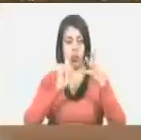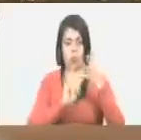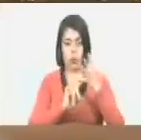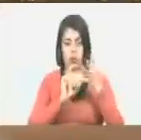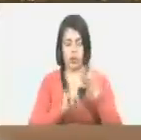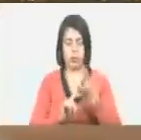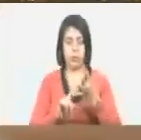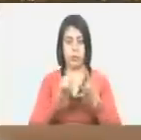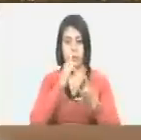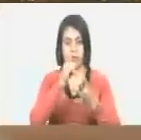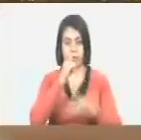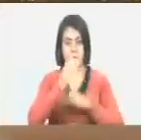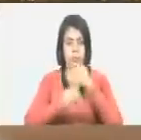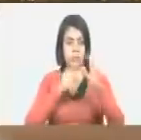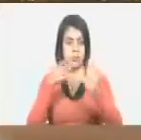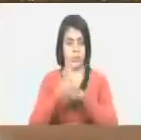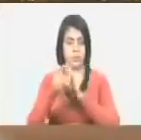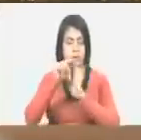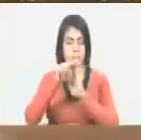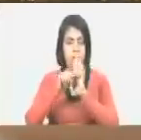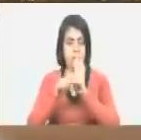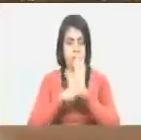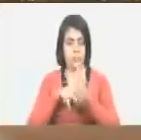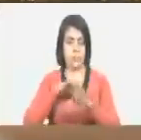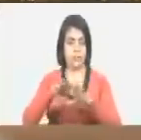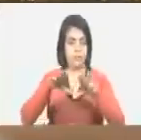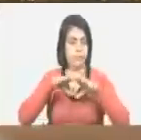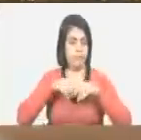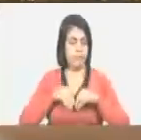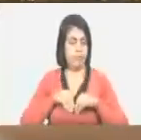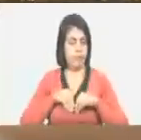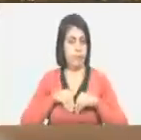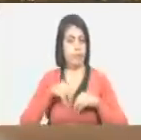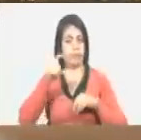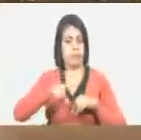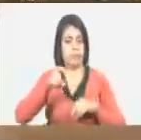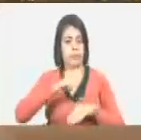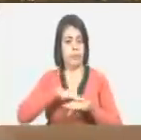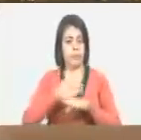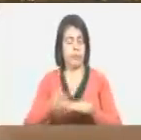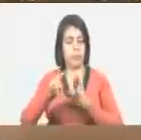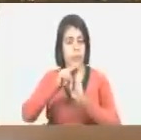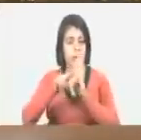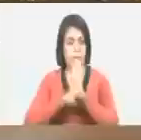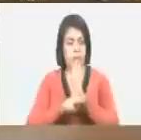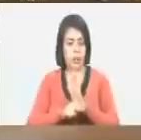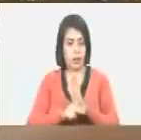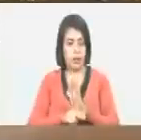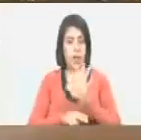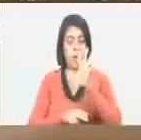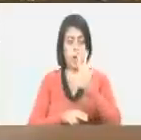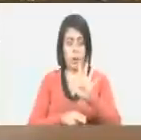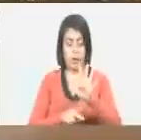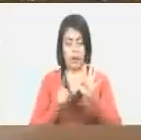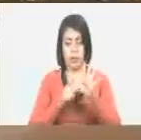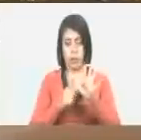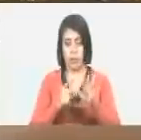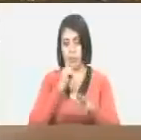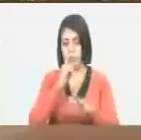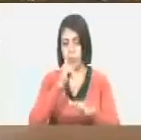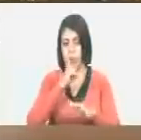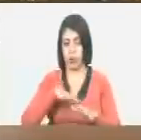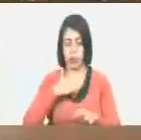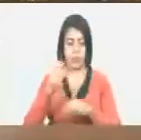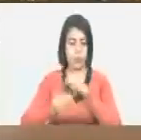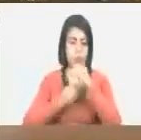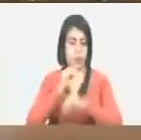4. La información sobre las medidas cautelares adoptadas o el requerimiento de medidas cautelares. 5. La información que